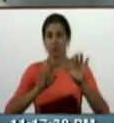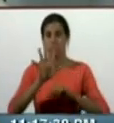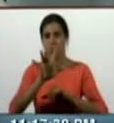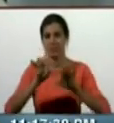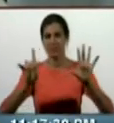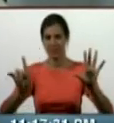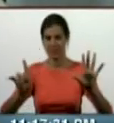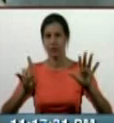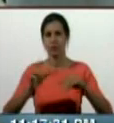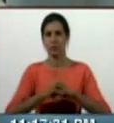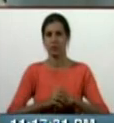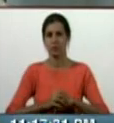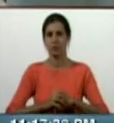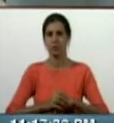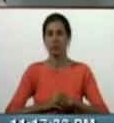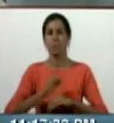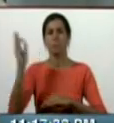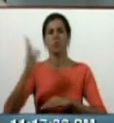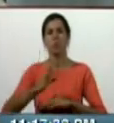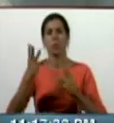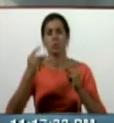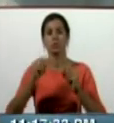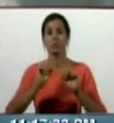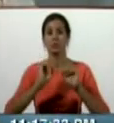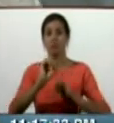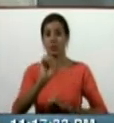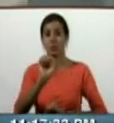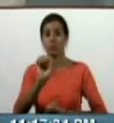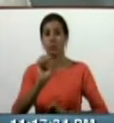38.756 para un porcentaje del